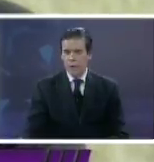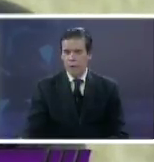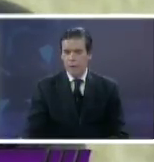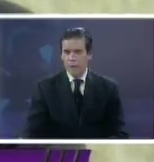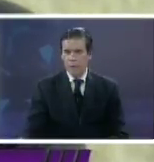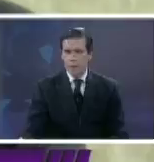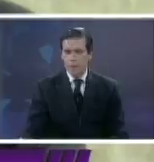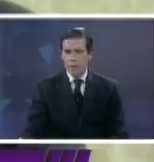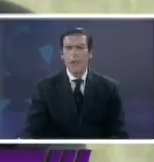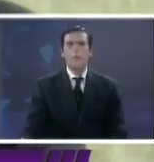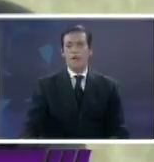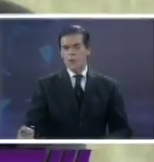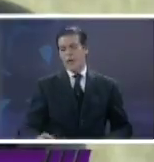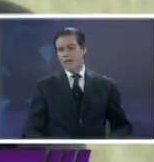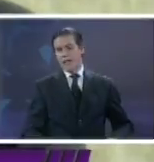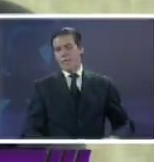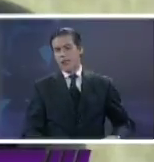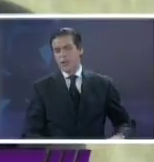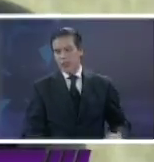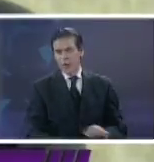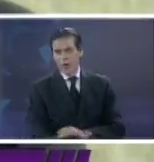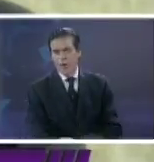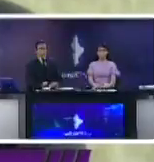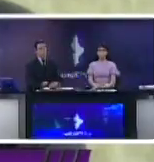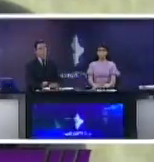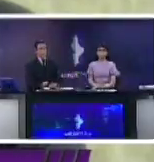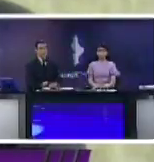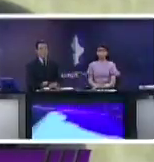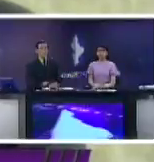esto puede abonar. Bien, muchas gracias, señor tesorero Carlos Garza Ibarra.